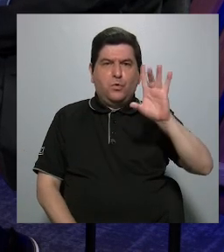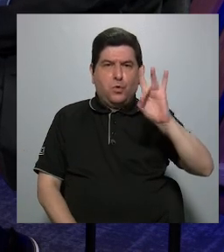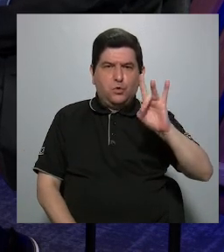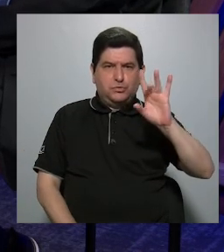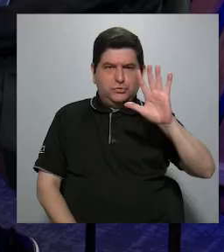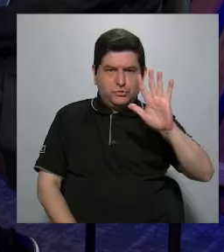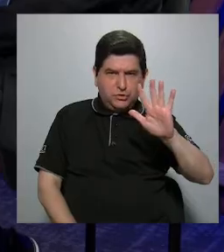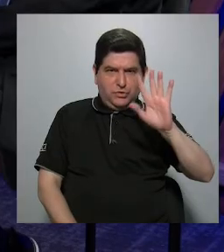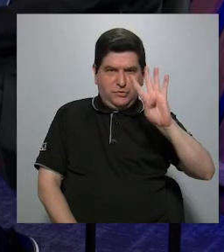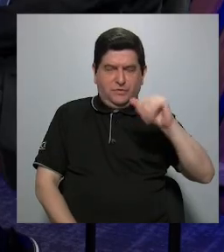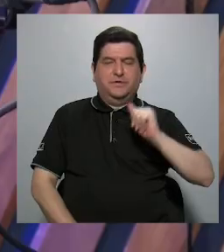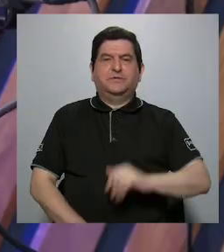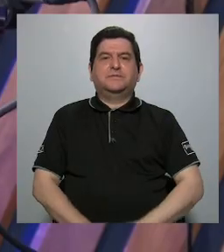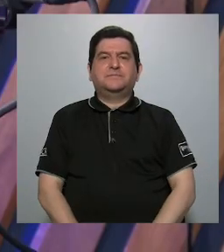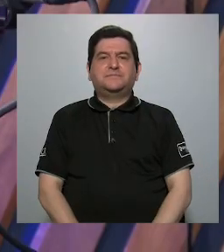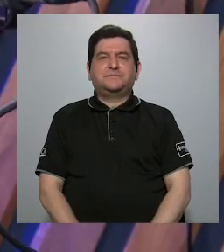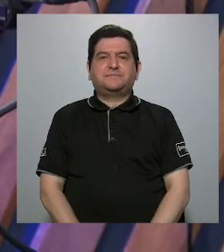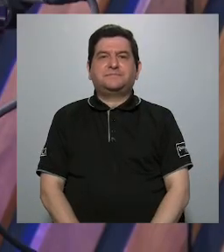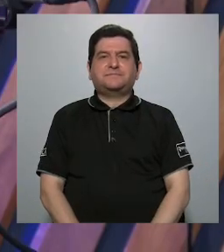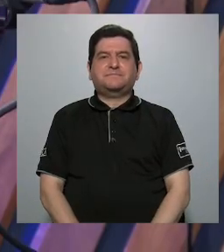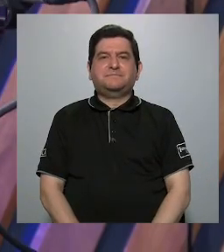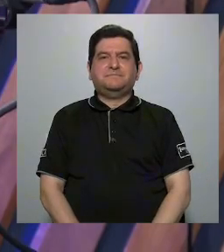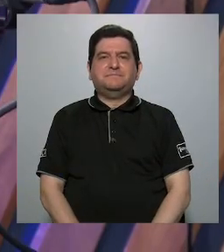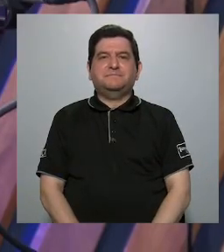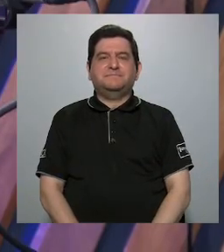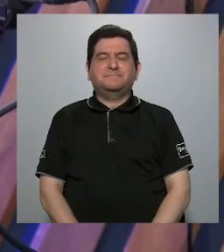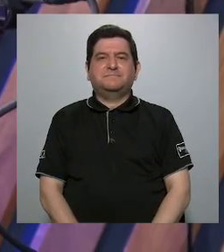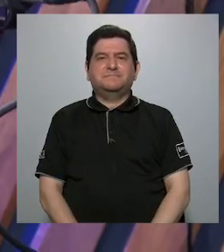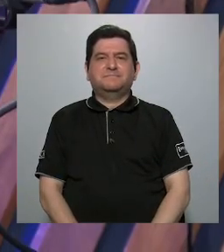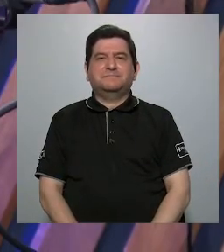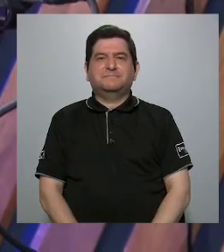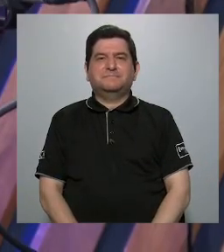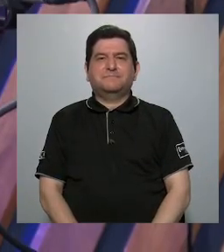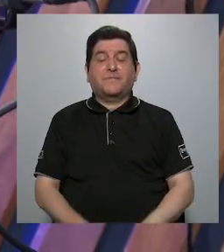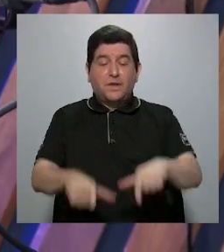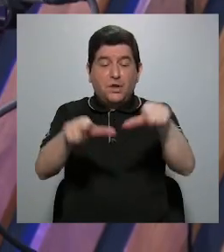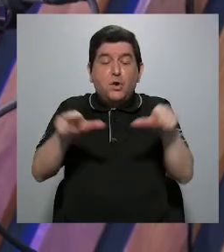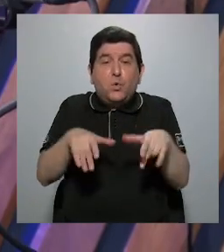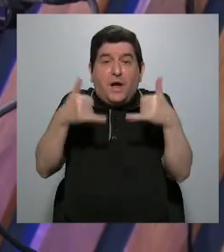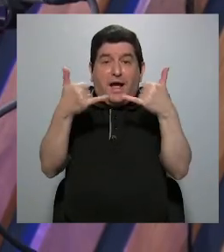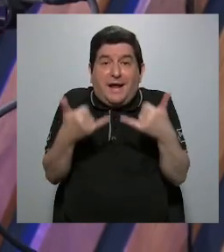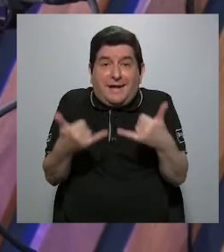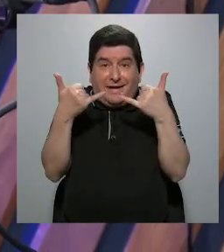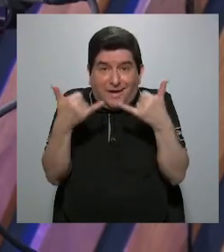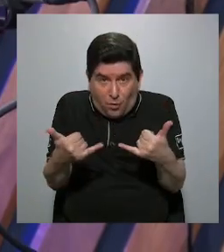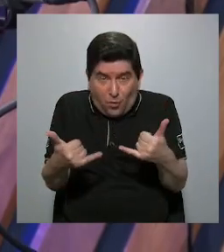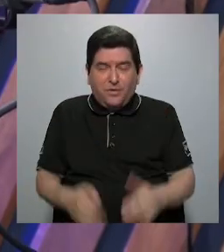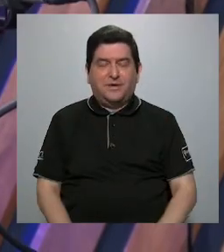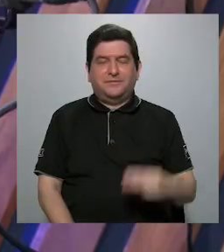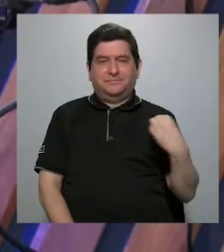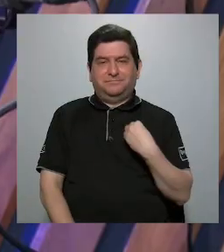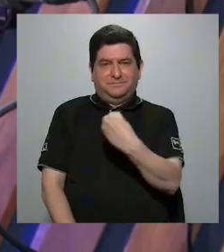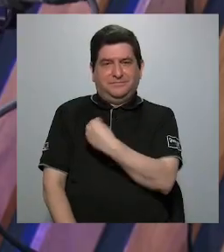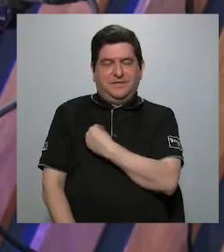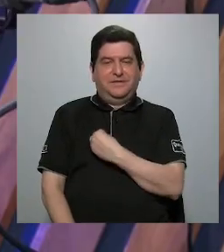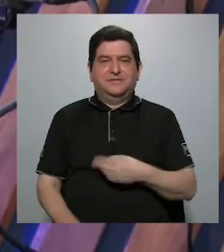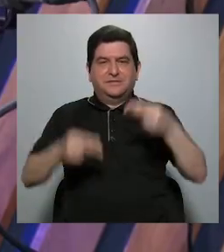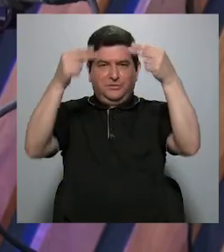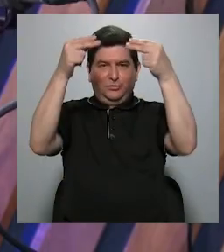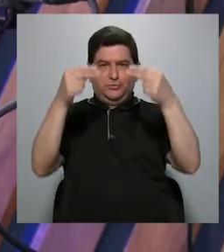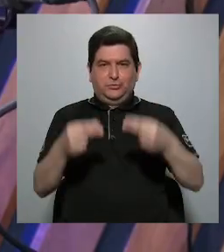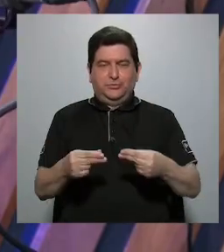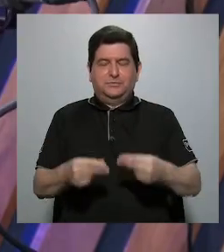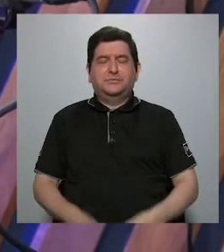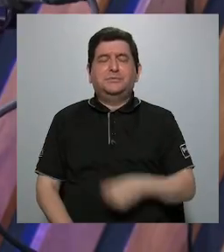en 1854 en el lugar donde ahora se encuentra el Ministerio